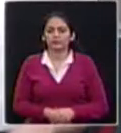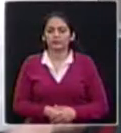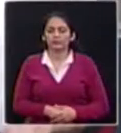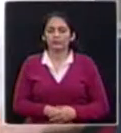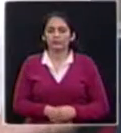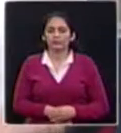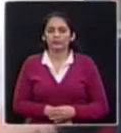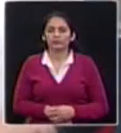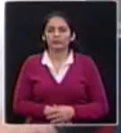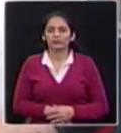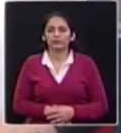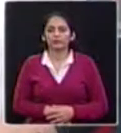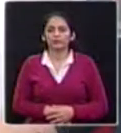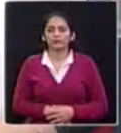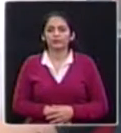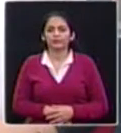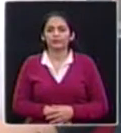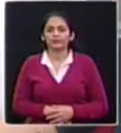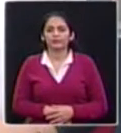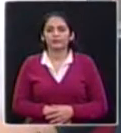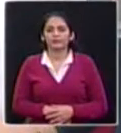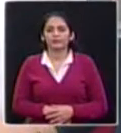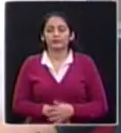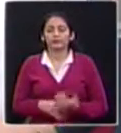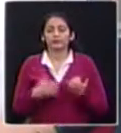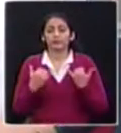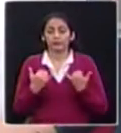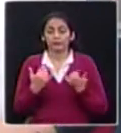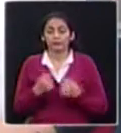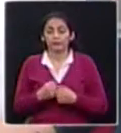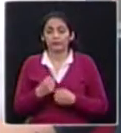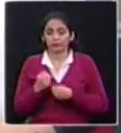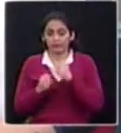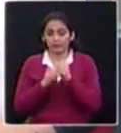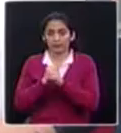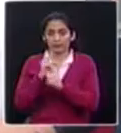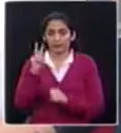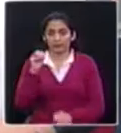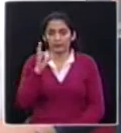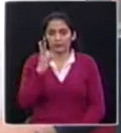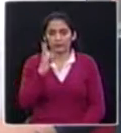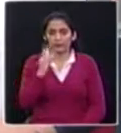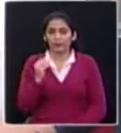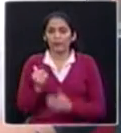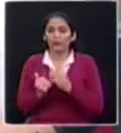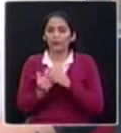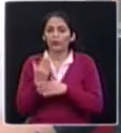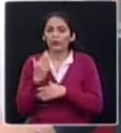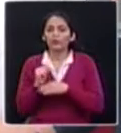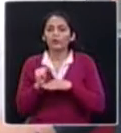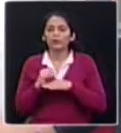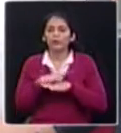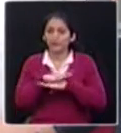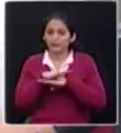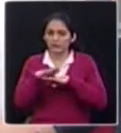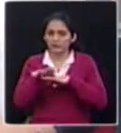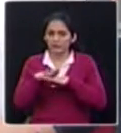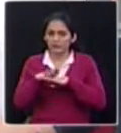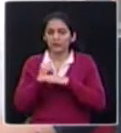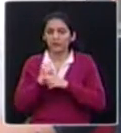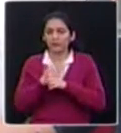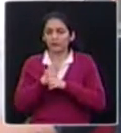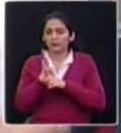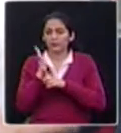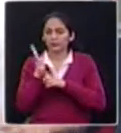Más noticias. Desde este año el Gobierno Nacional implementa el Bachillerato Técnico Productivo, que busca insertar de forma rápida a los estudiantes a la